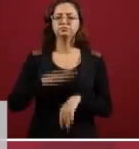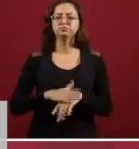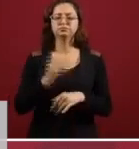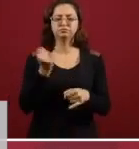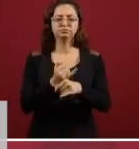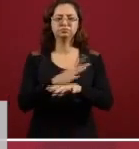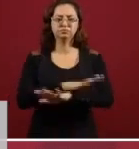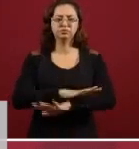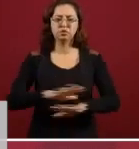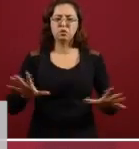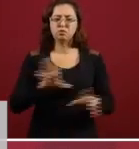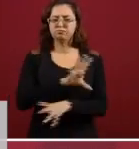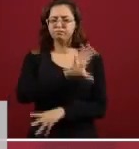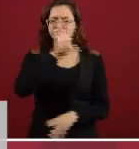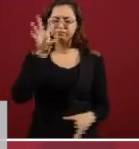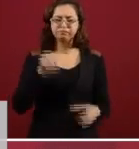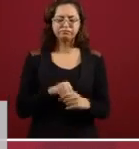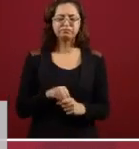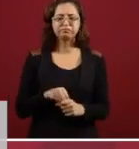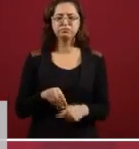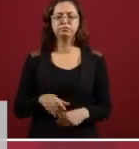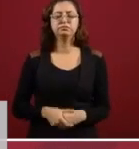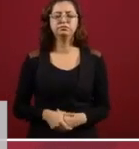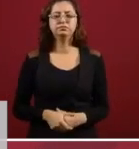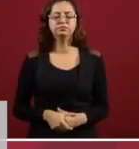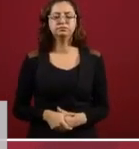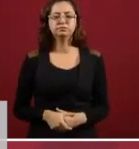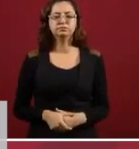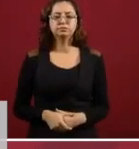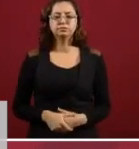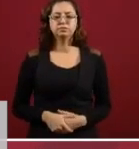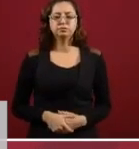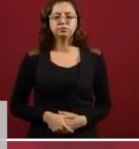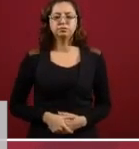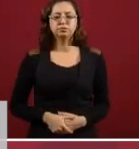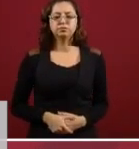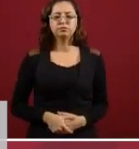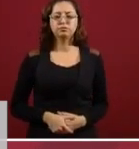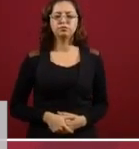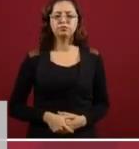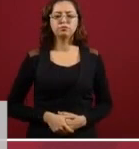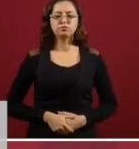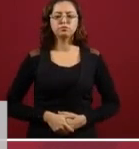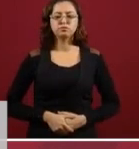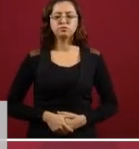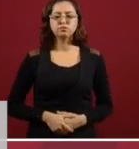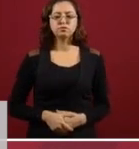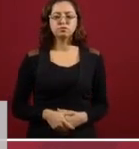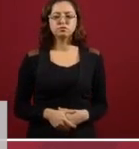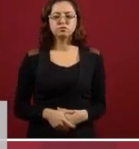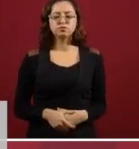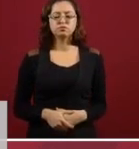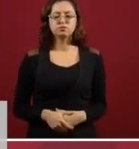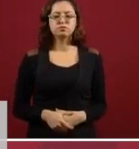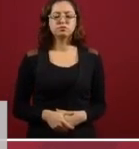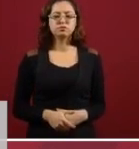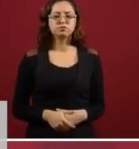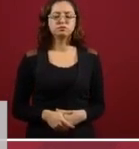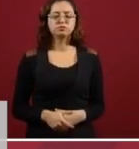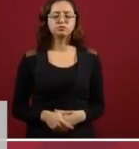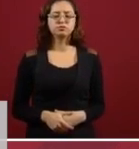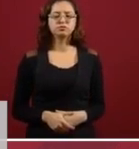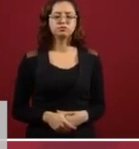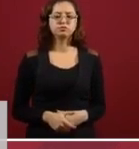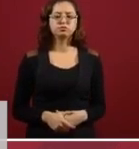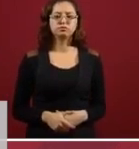Con las reformas realizadas al artículo 35, los ciudadanos que así lo consideren pueden solicitar si se realiza la consulta para enjuiciar a los